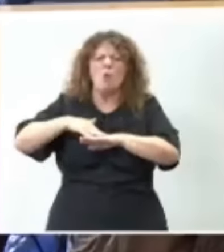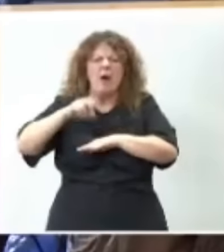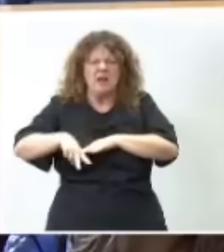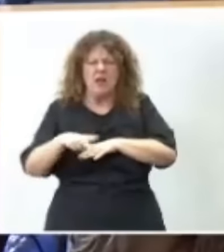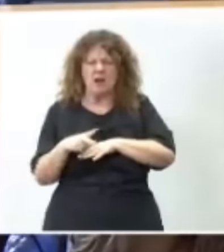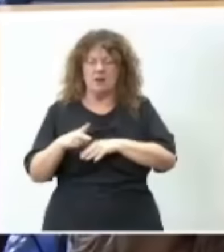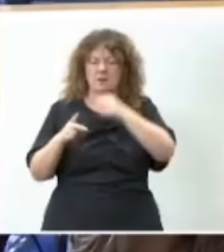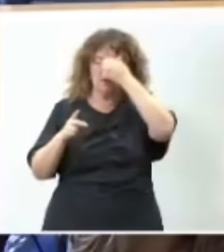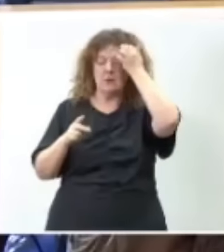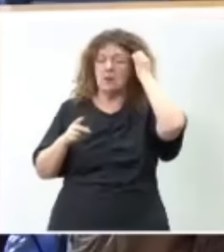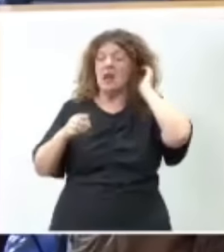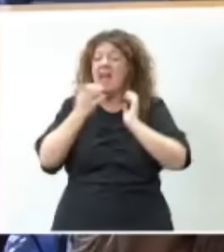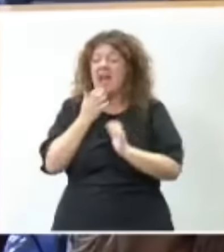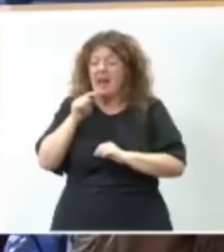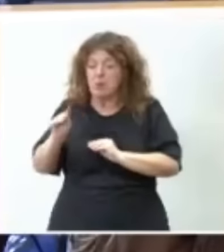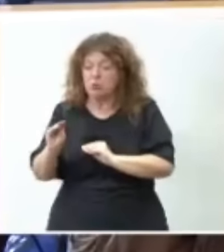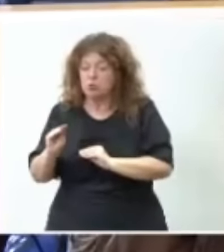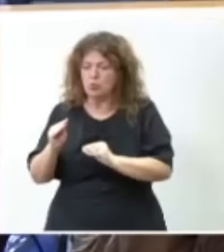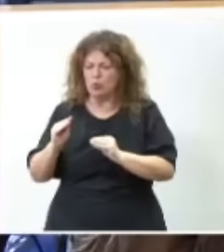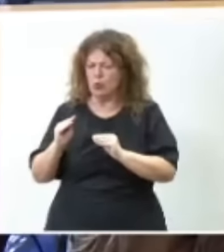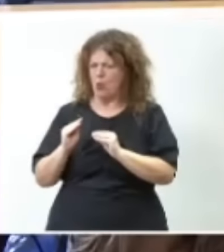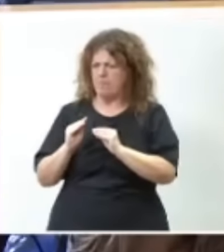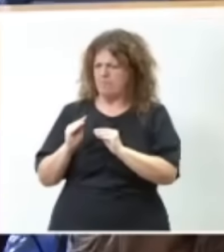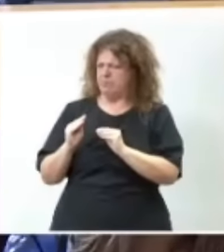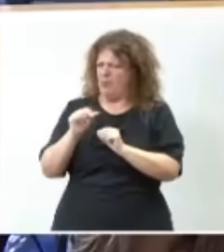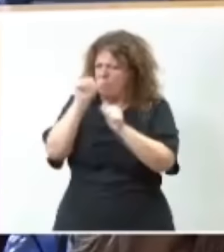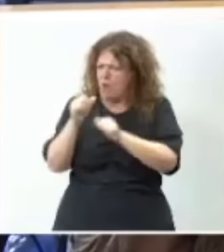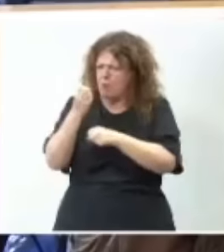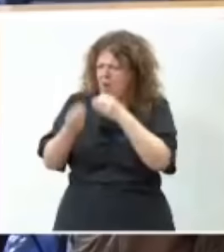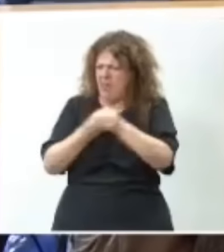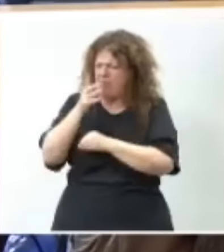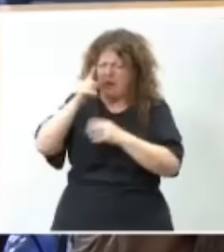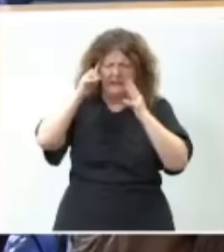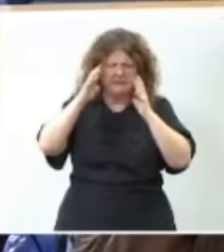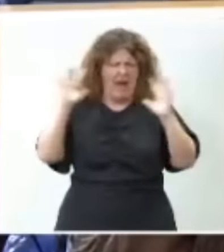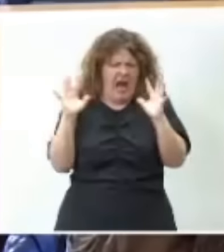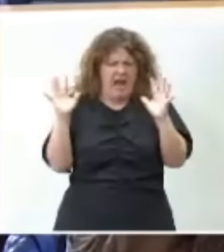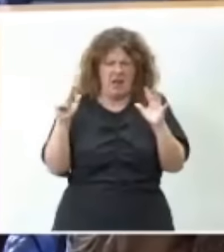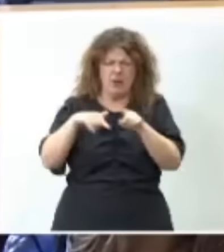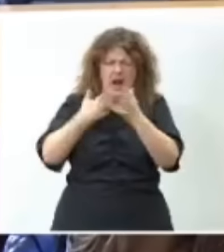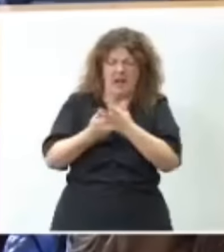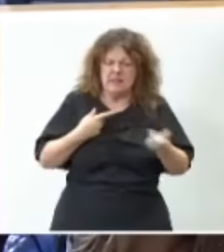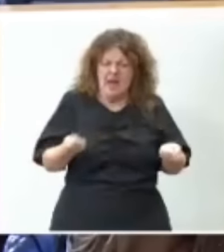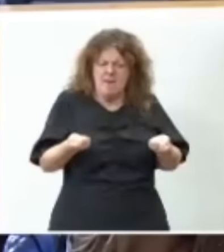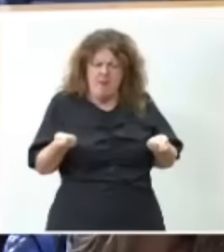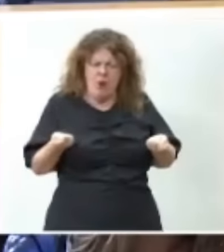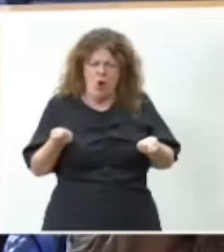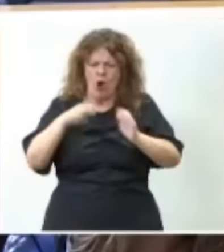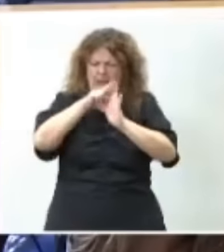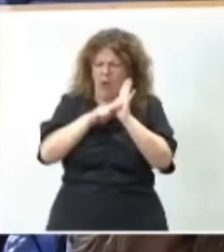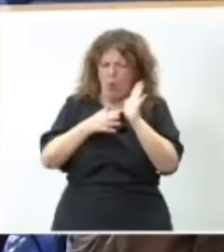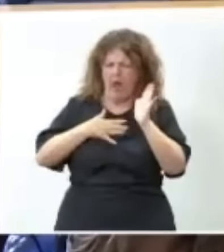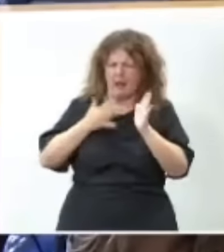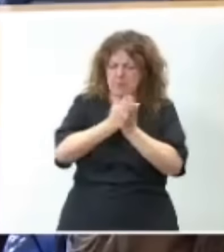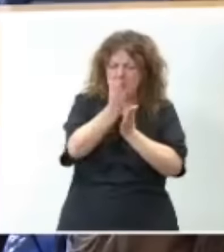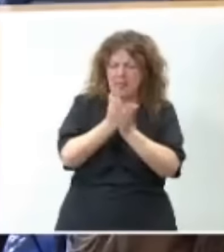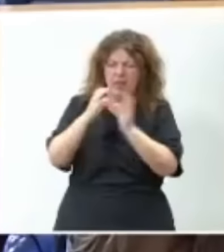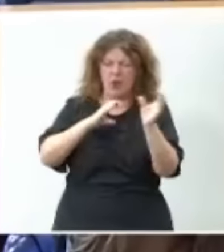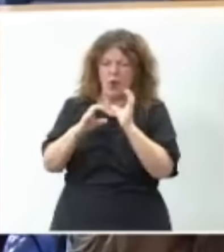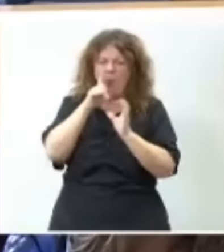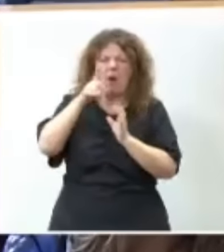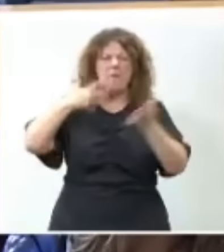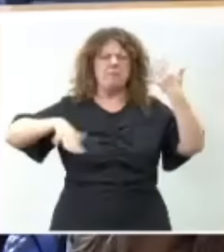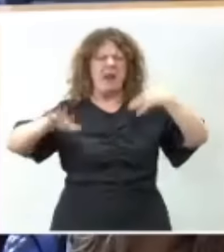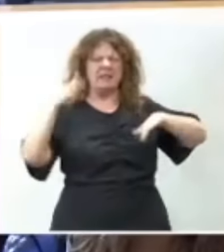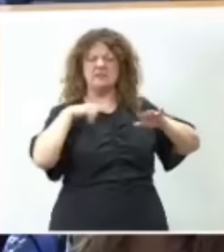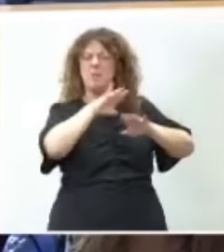de su interferencia son alarmantes, abarcando desde intentos de regular los medios de comunicación bajo el pretexto